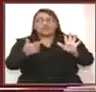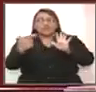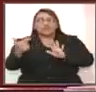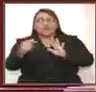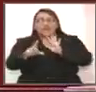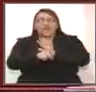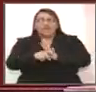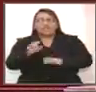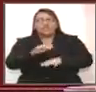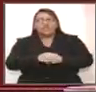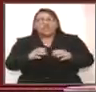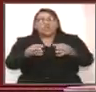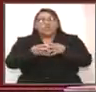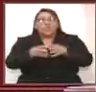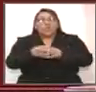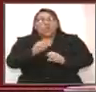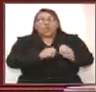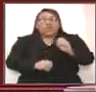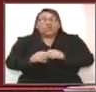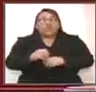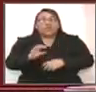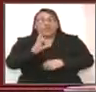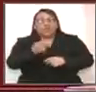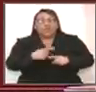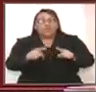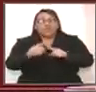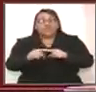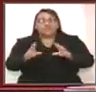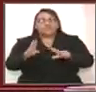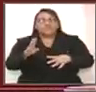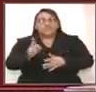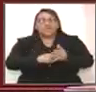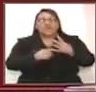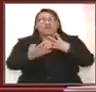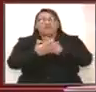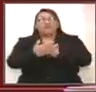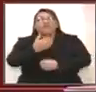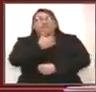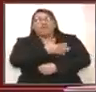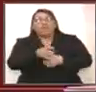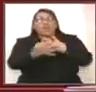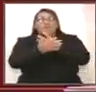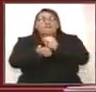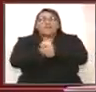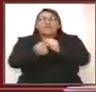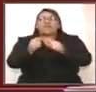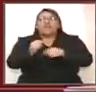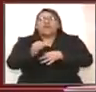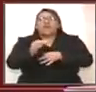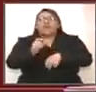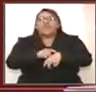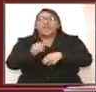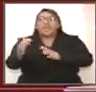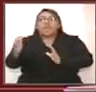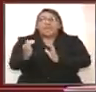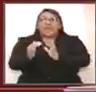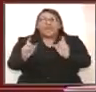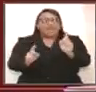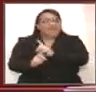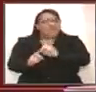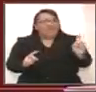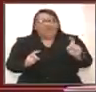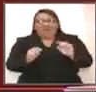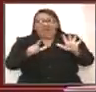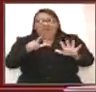30.077, Ley contra el Crimen Organizado, donde se eliminan los beneficios penitenciarios para varios tipos penales, lo que generó que el 73%